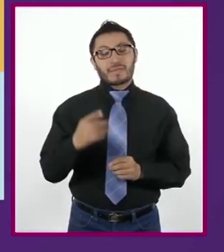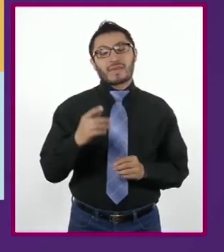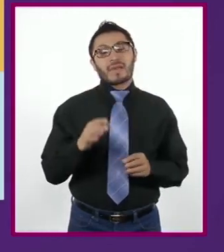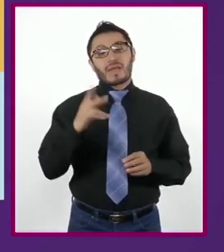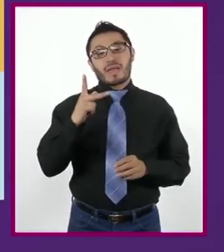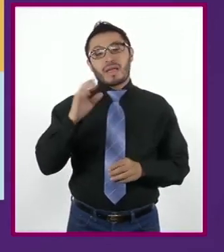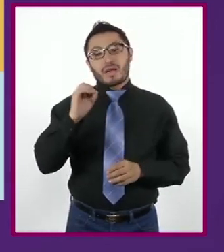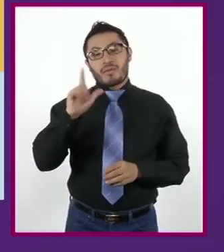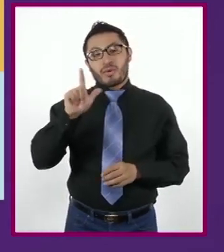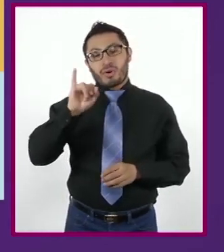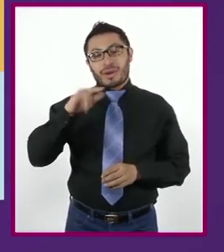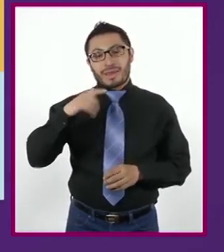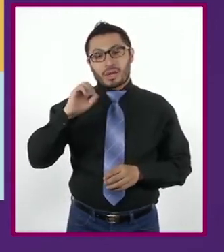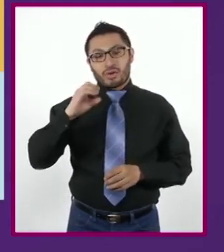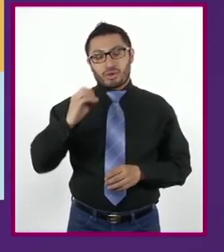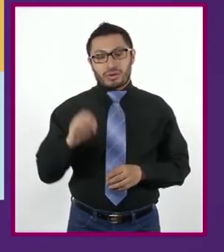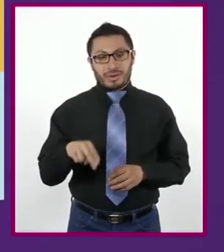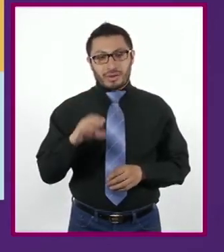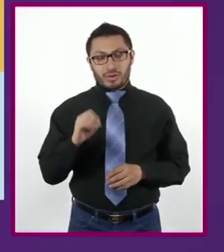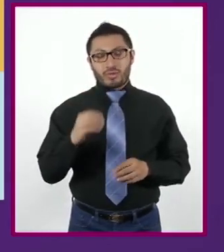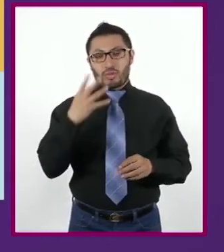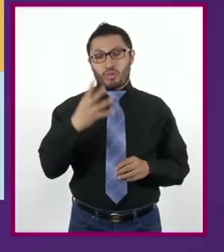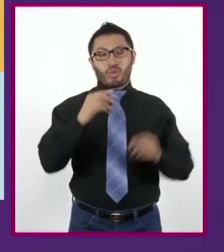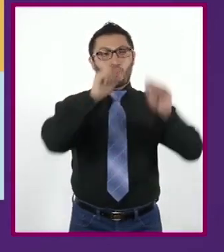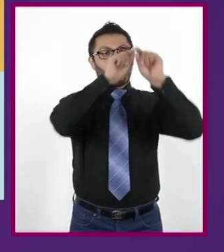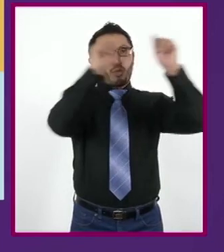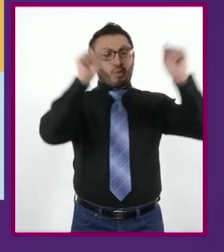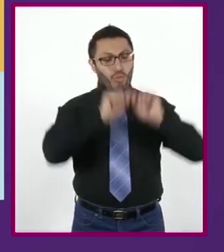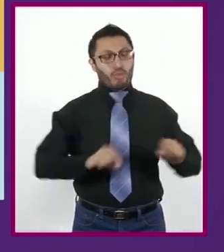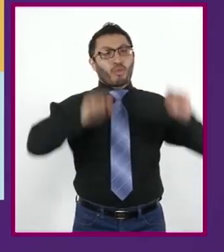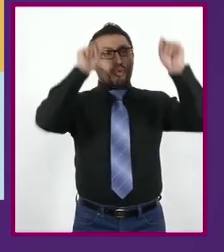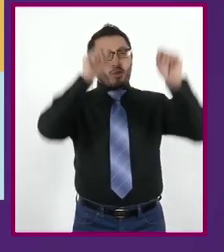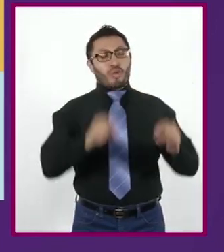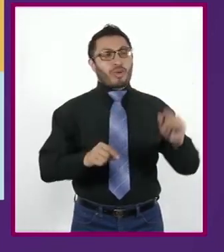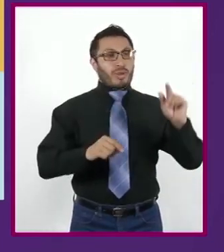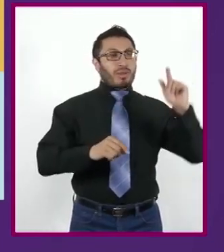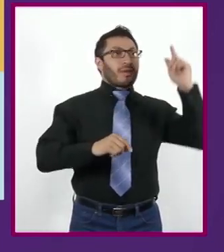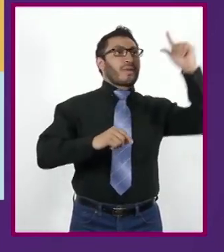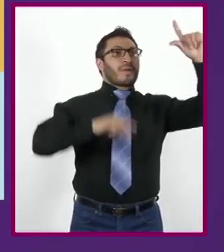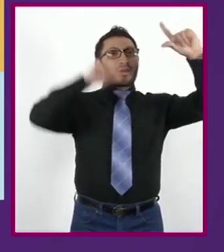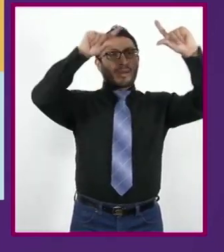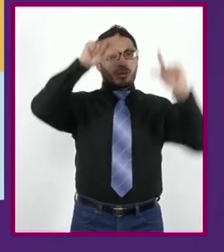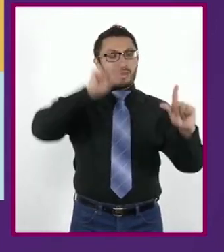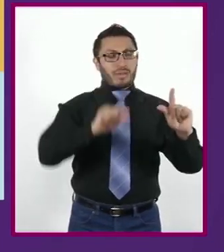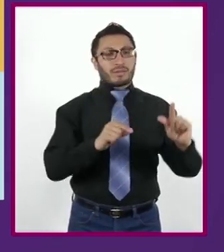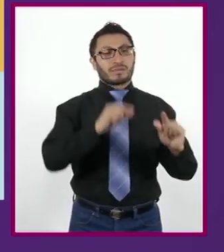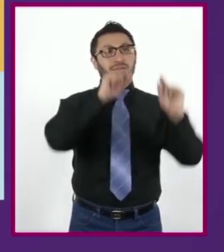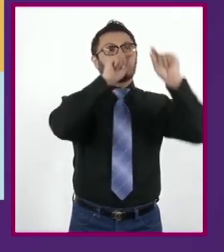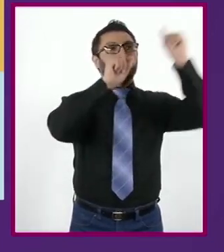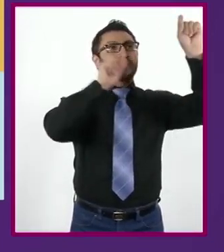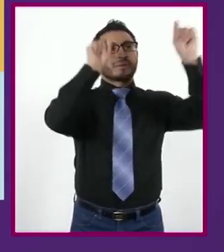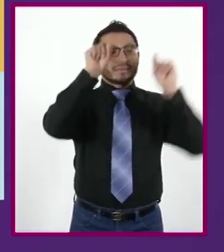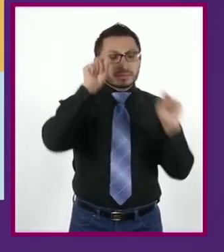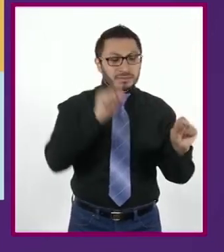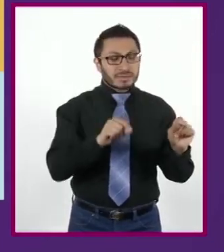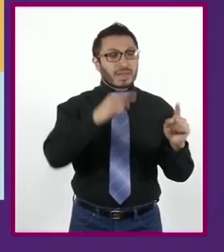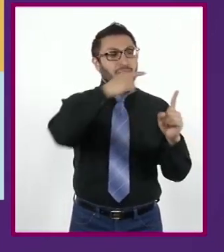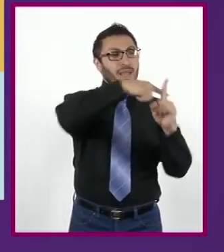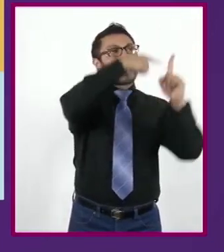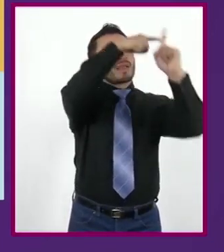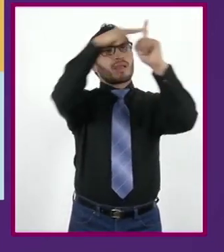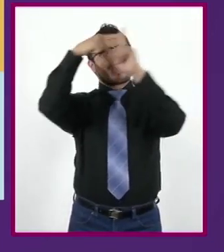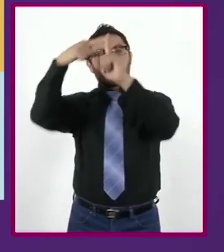polígono con 4 lados, 4 ángulos y 4 vértices, y la suma de sus